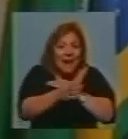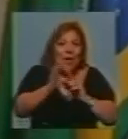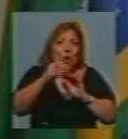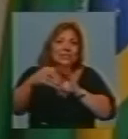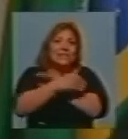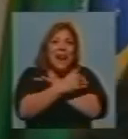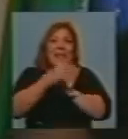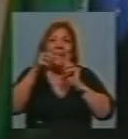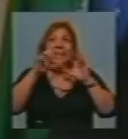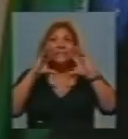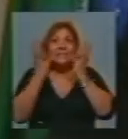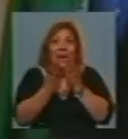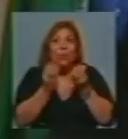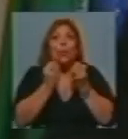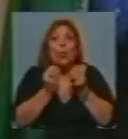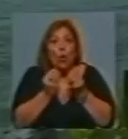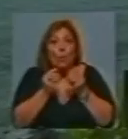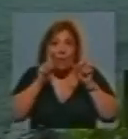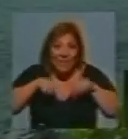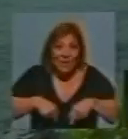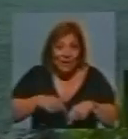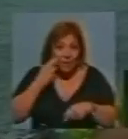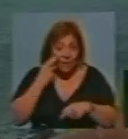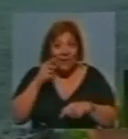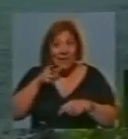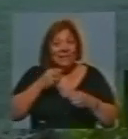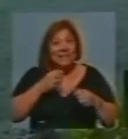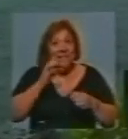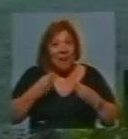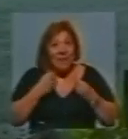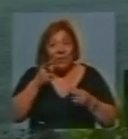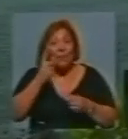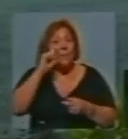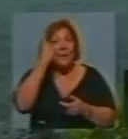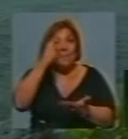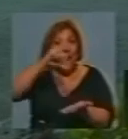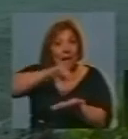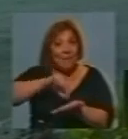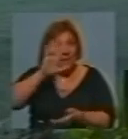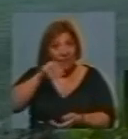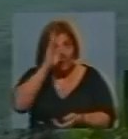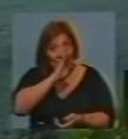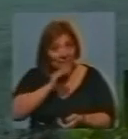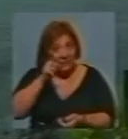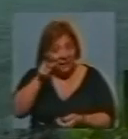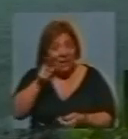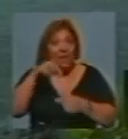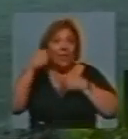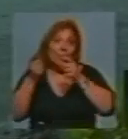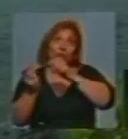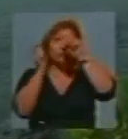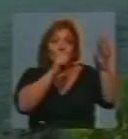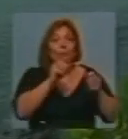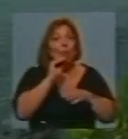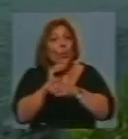del estadio. Salvador de Bahía fue la primera capital de Brasil y desde un punto de vista puramente